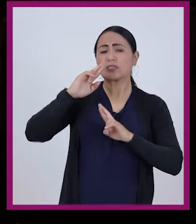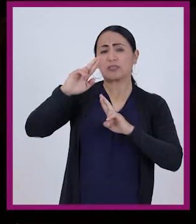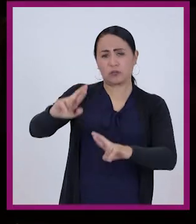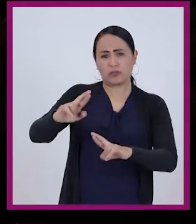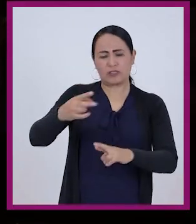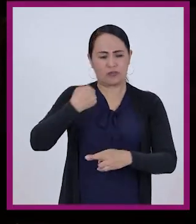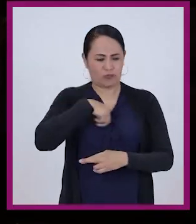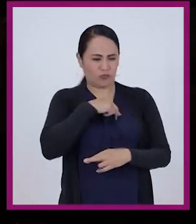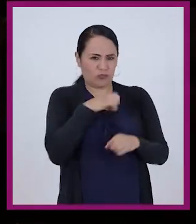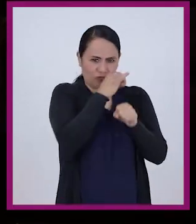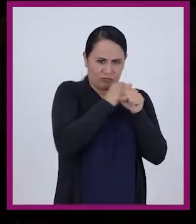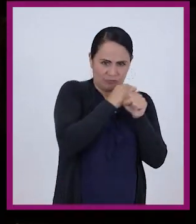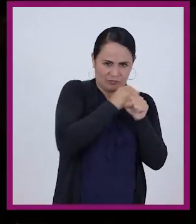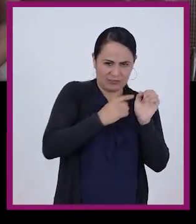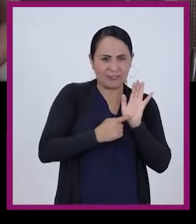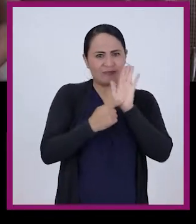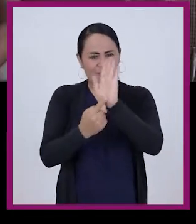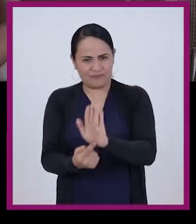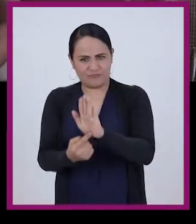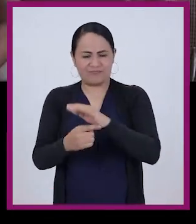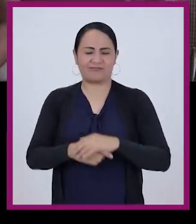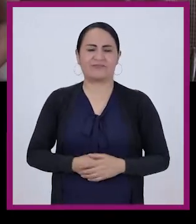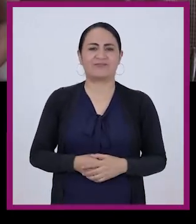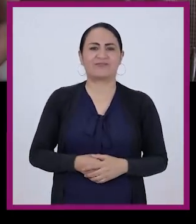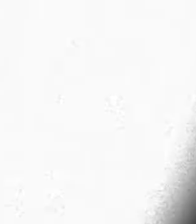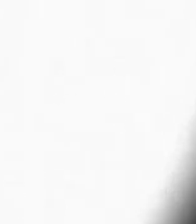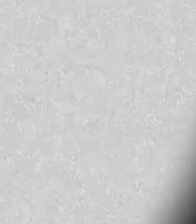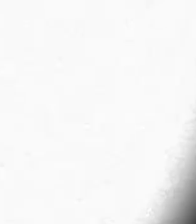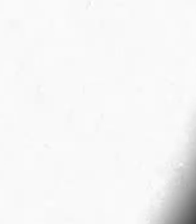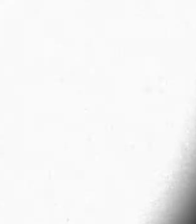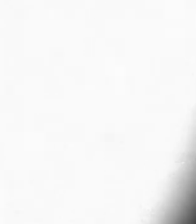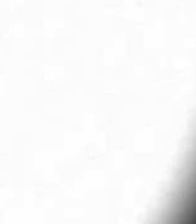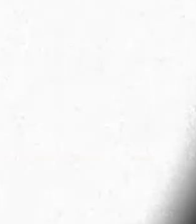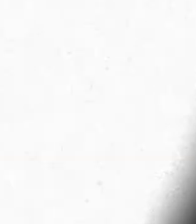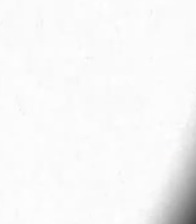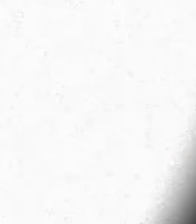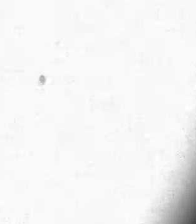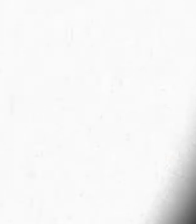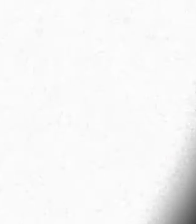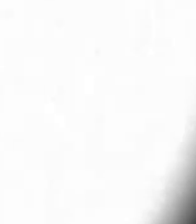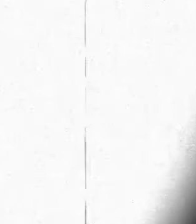les compartiremos los resultados de la investigación, como siempre.